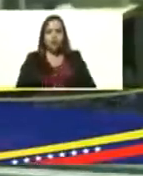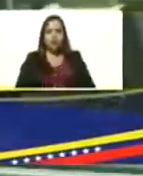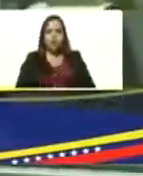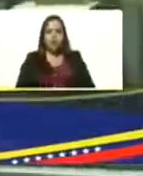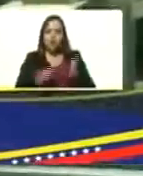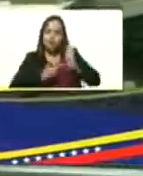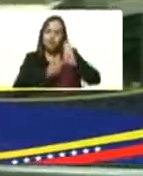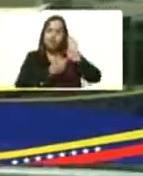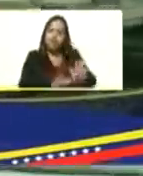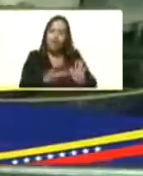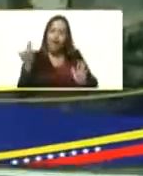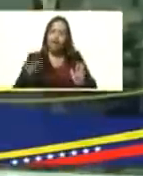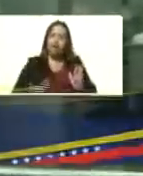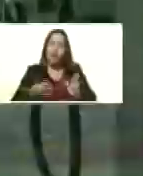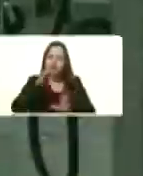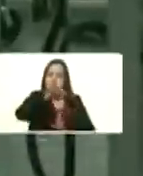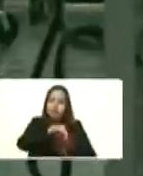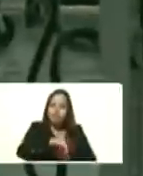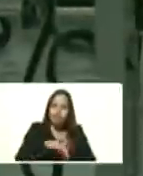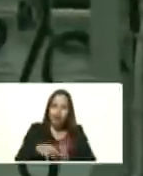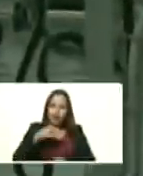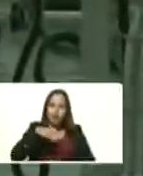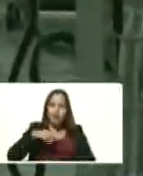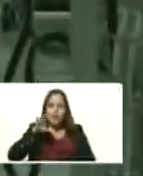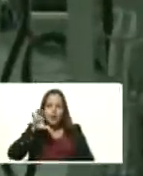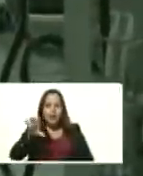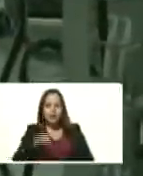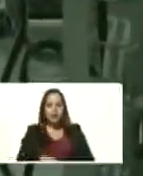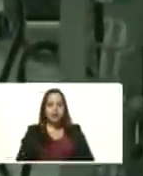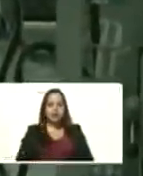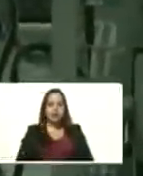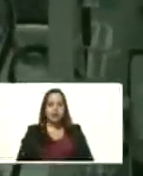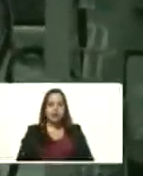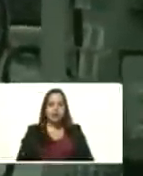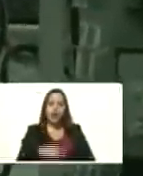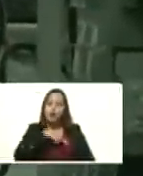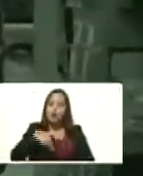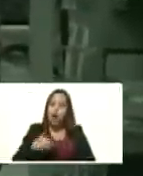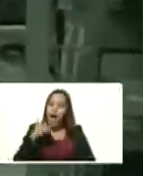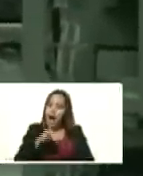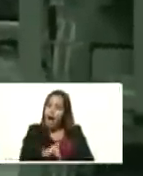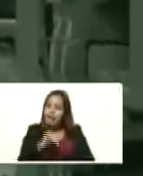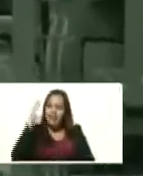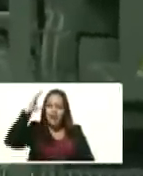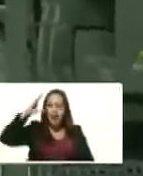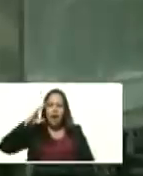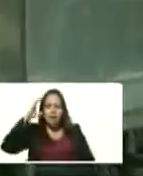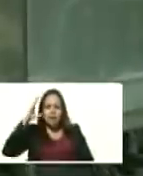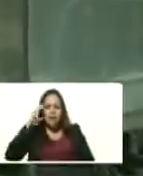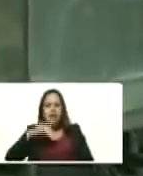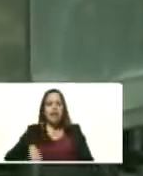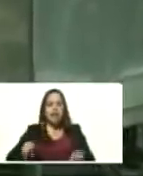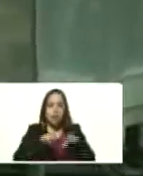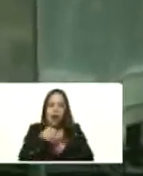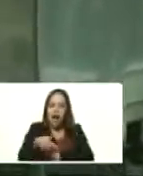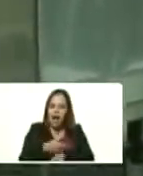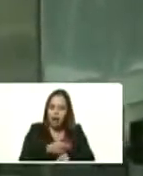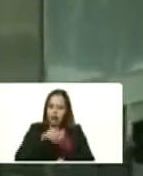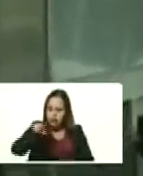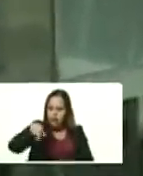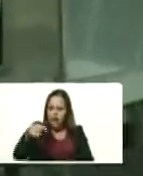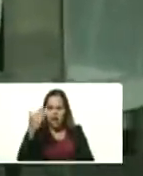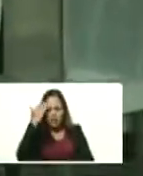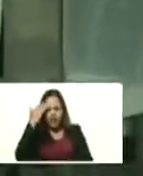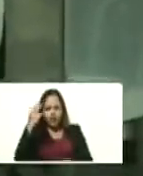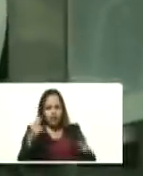referente agroindustrial de nuestro país contamos con las condiciones como así muy bien usted lo conoce